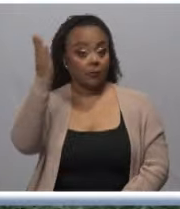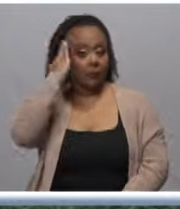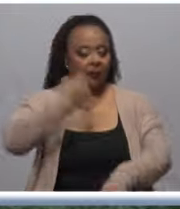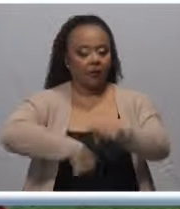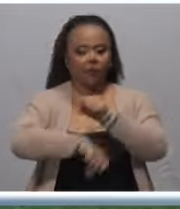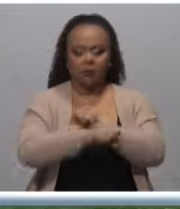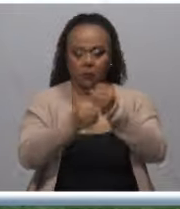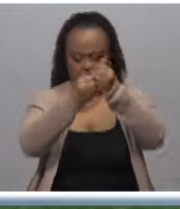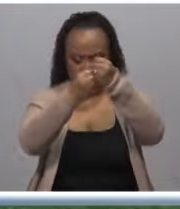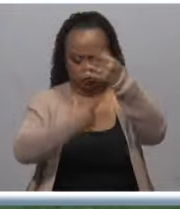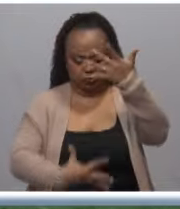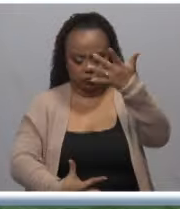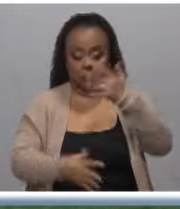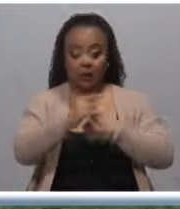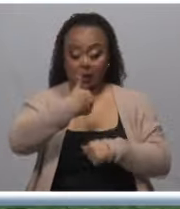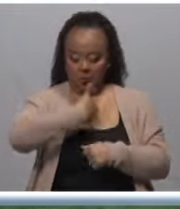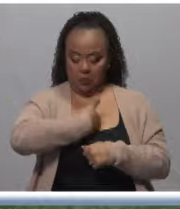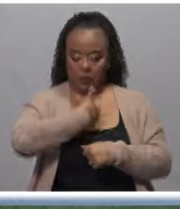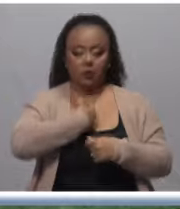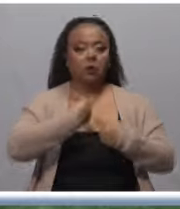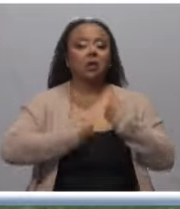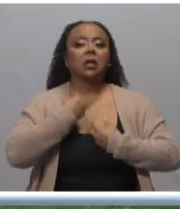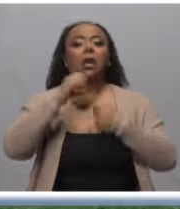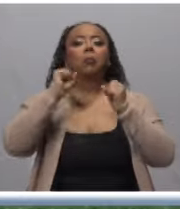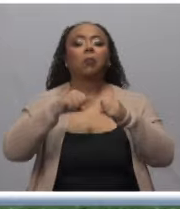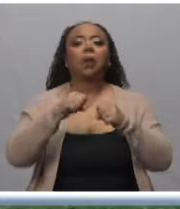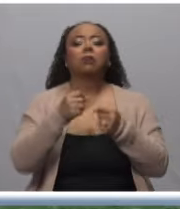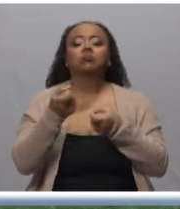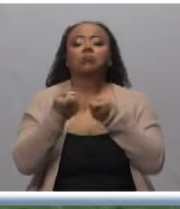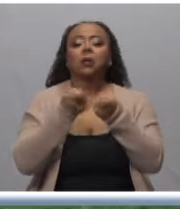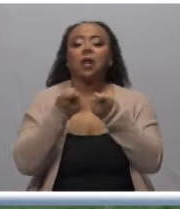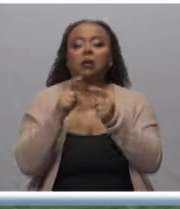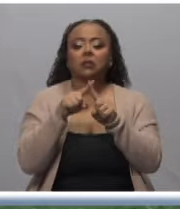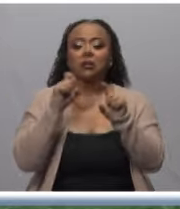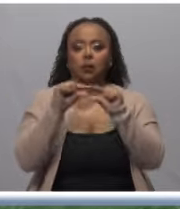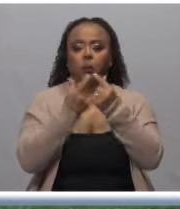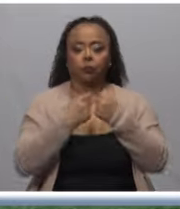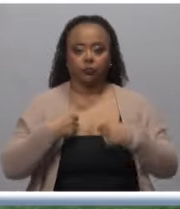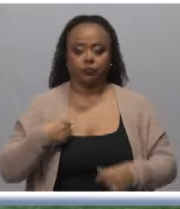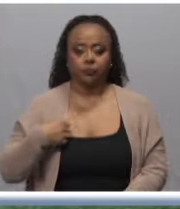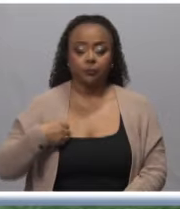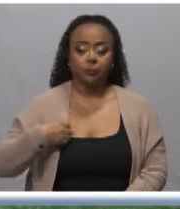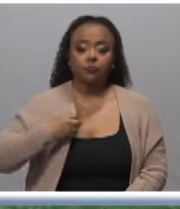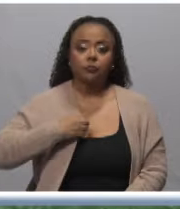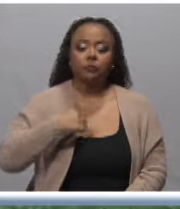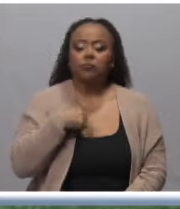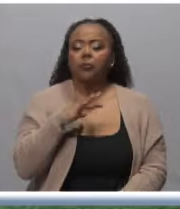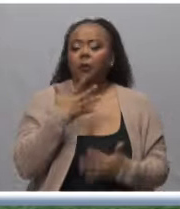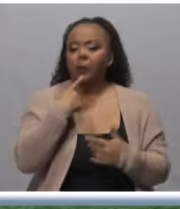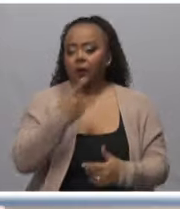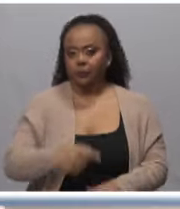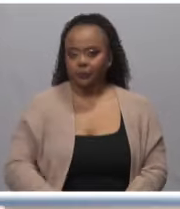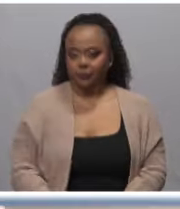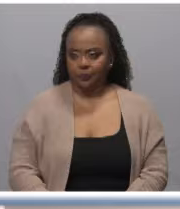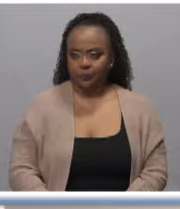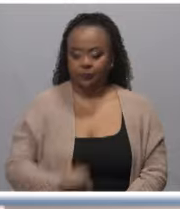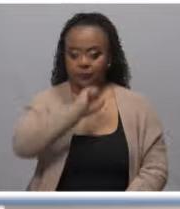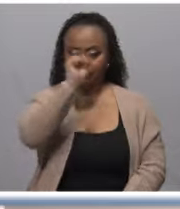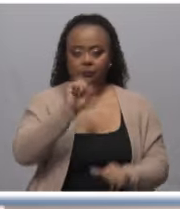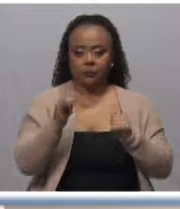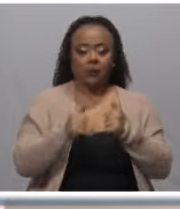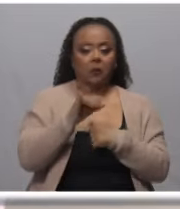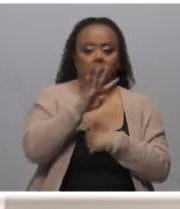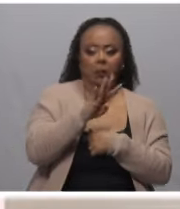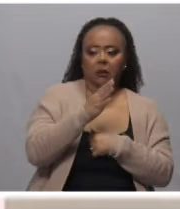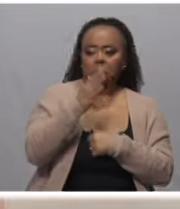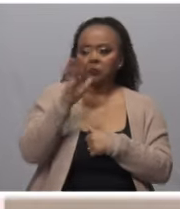en demasía y que la autocrítica la puede manejar a nivel grupal qué te digo pis ha jugado cuatro cinco